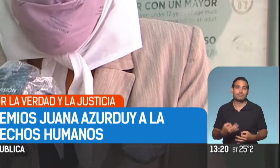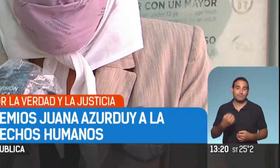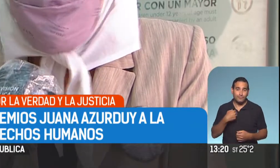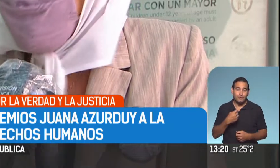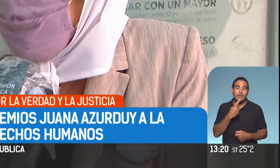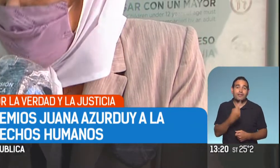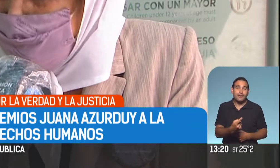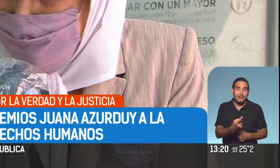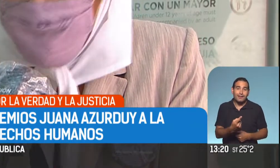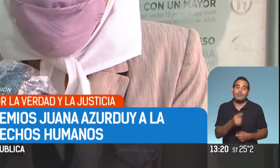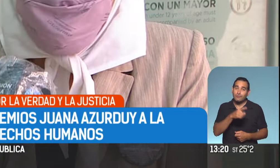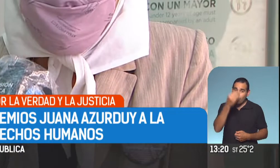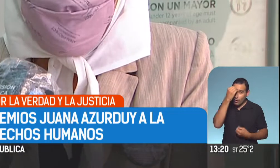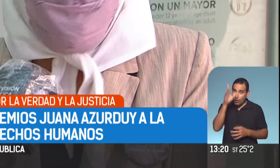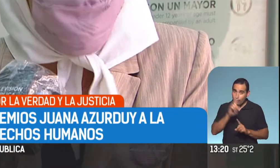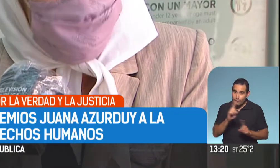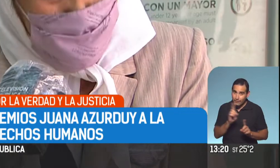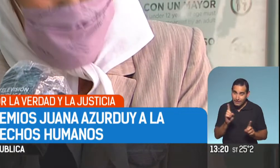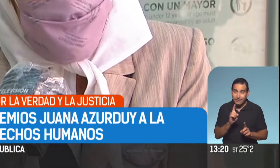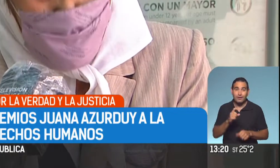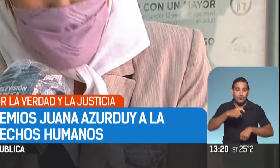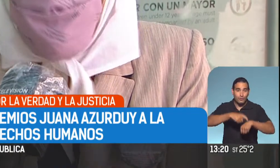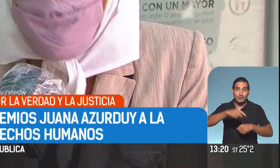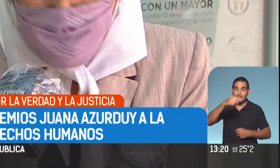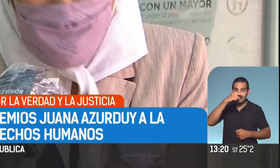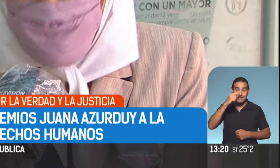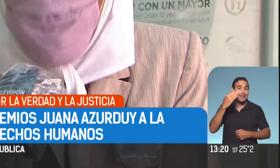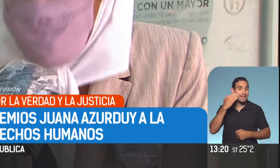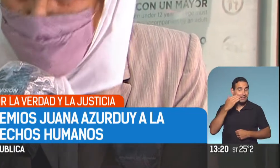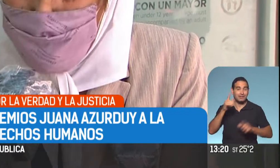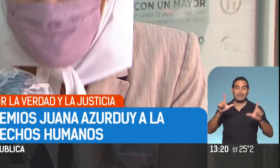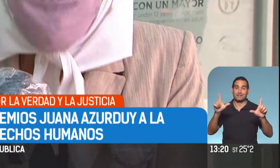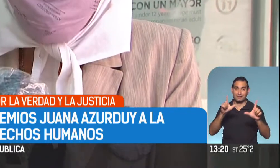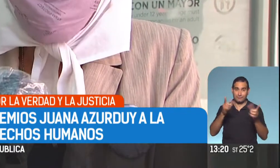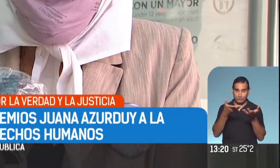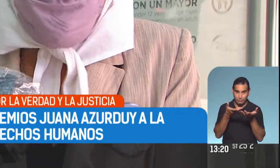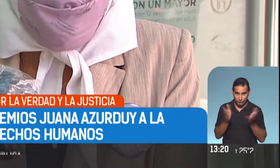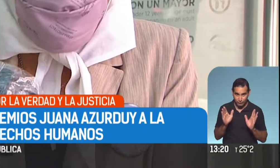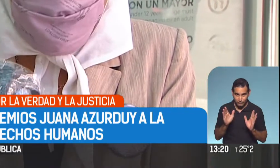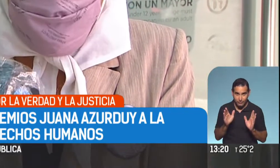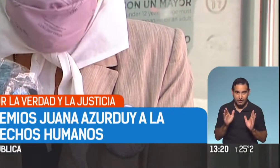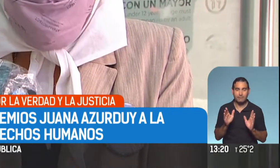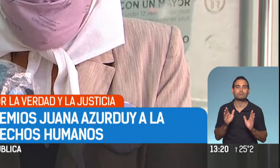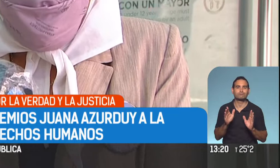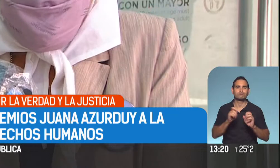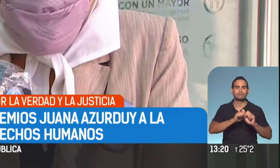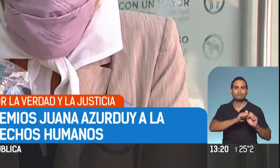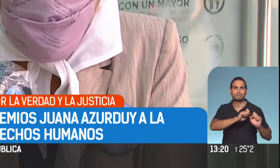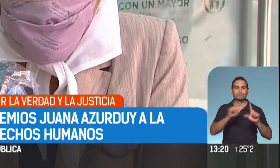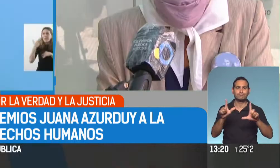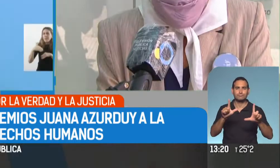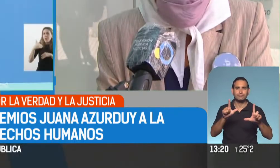diciendo que no se olviden que a las 19 horas por la TV Pública van a pasar